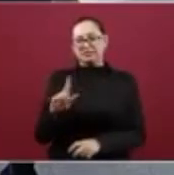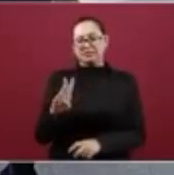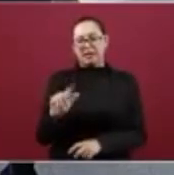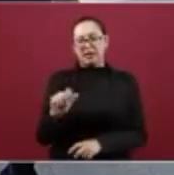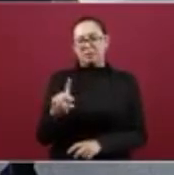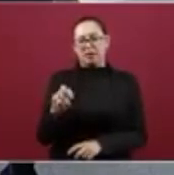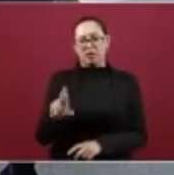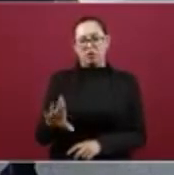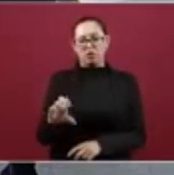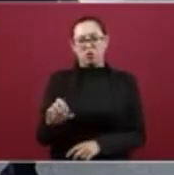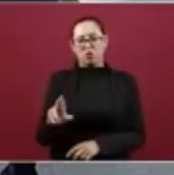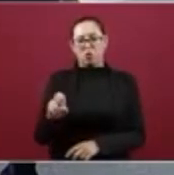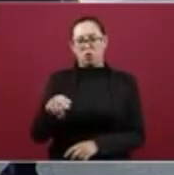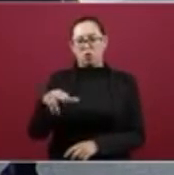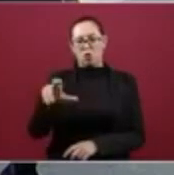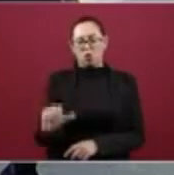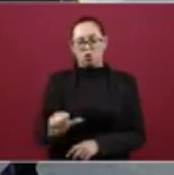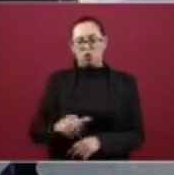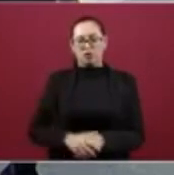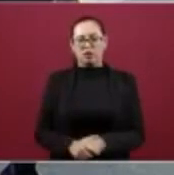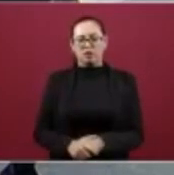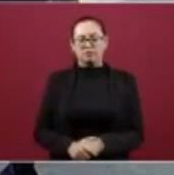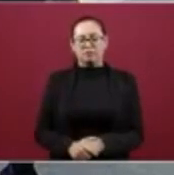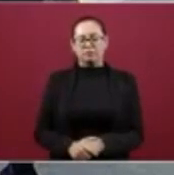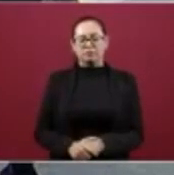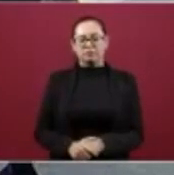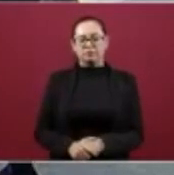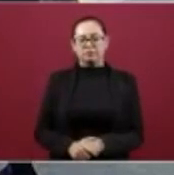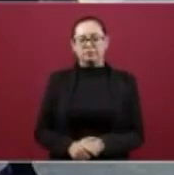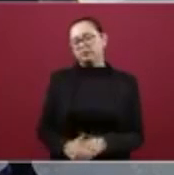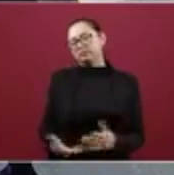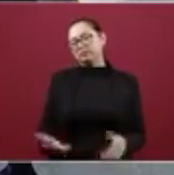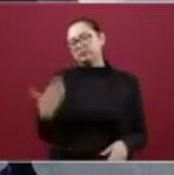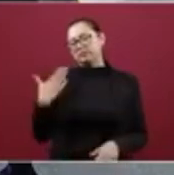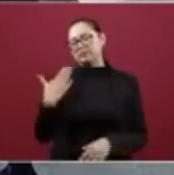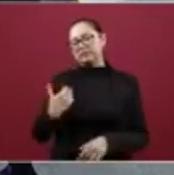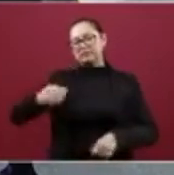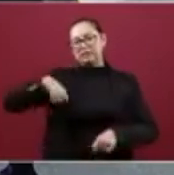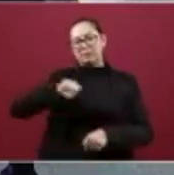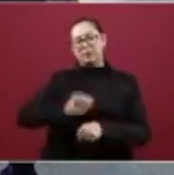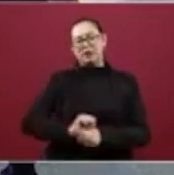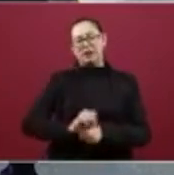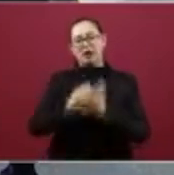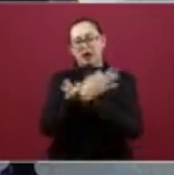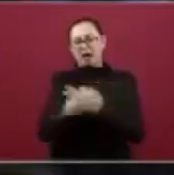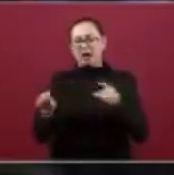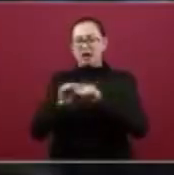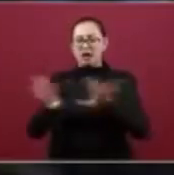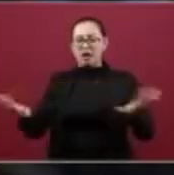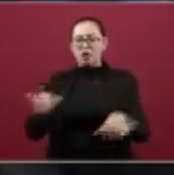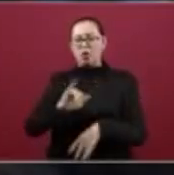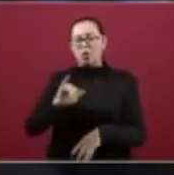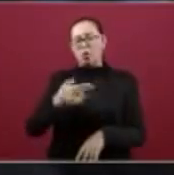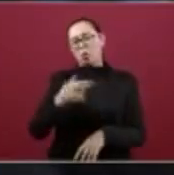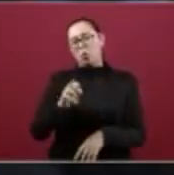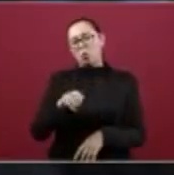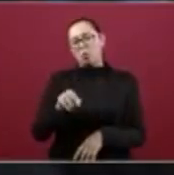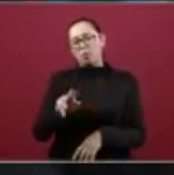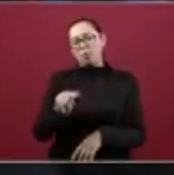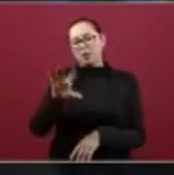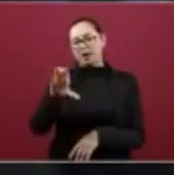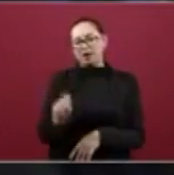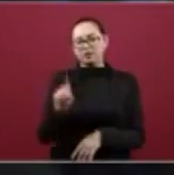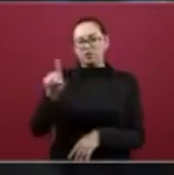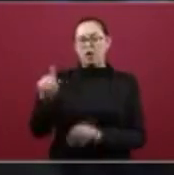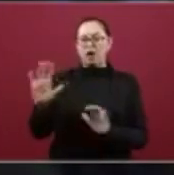3.0. Nuestro medio hace unas semanas publicó el caso de Luis Humberto, un joven que está fuera de